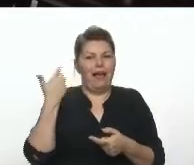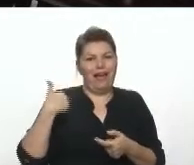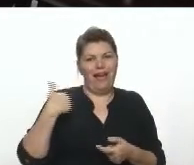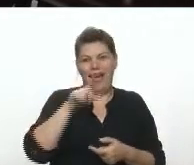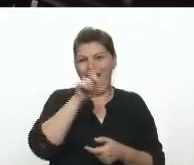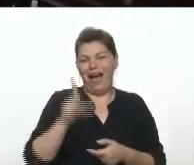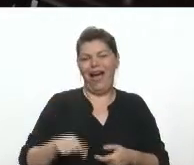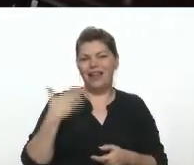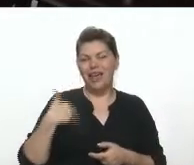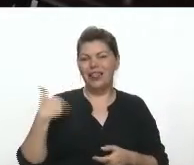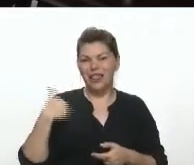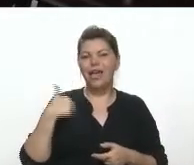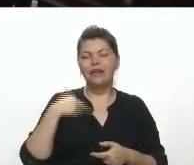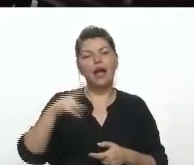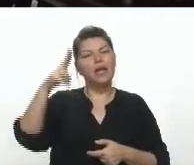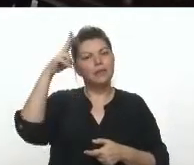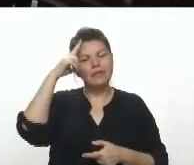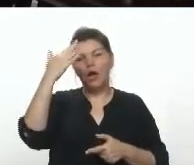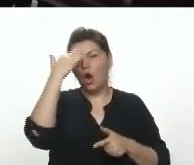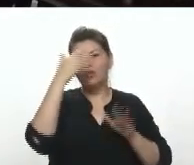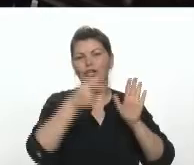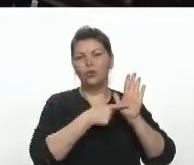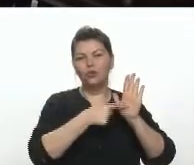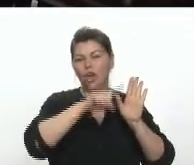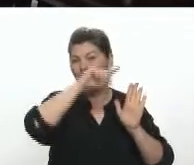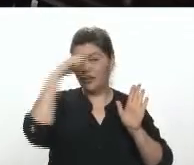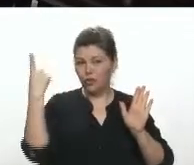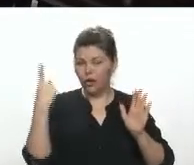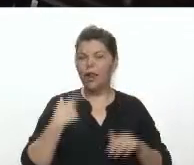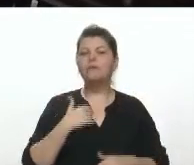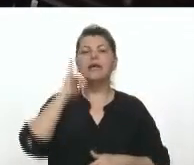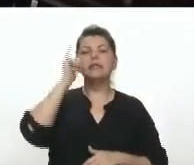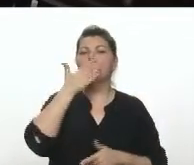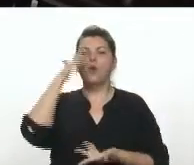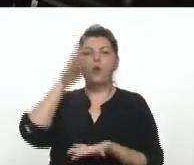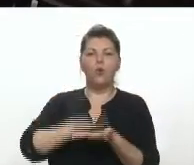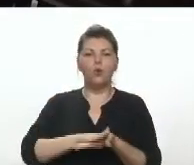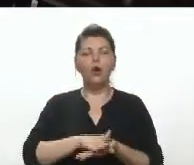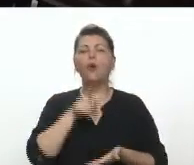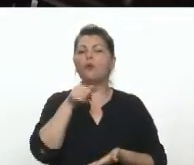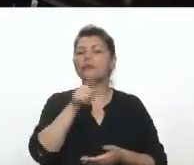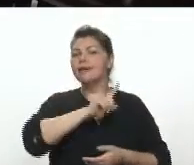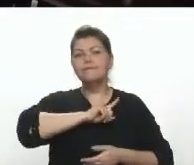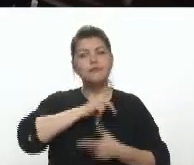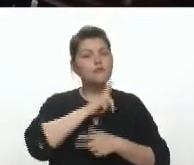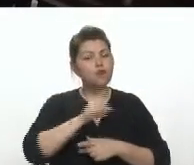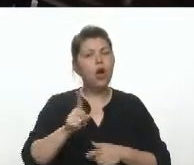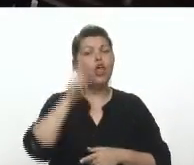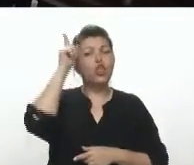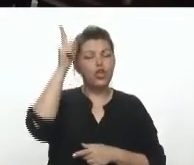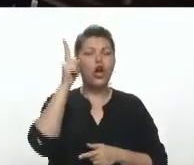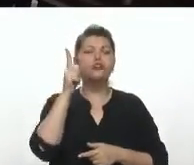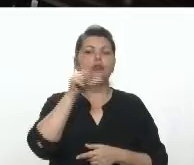todo de conformidad con lo que prescribe la Constitución Nacional? Sí, juro. Si así no lo hiciereis, Dios y la patria